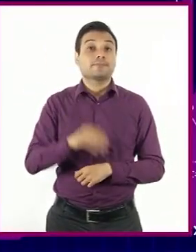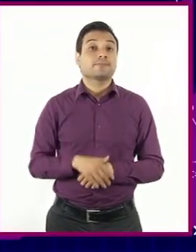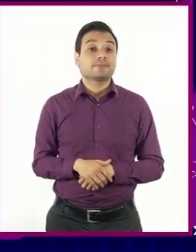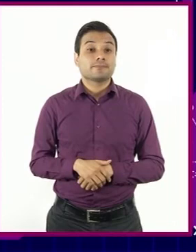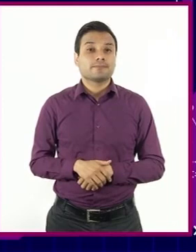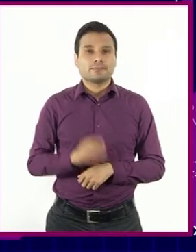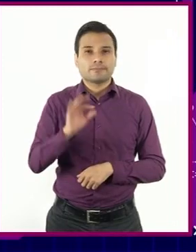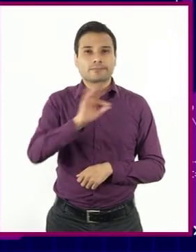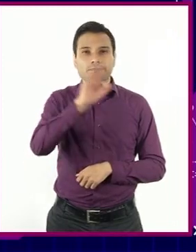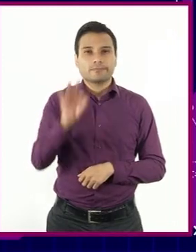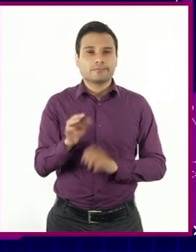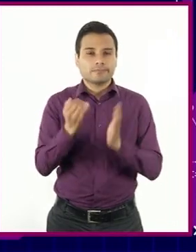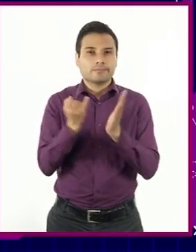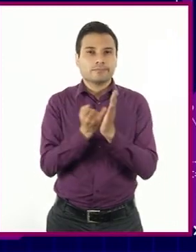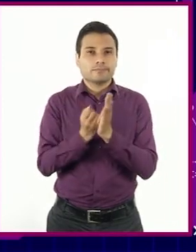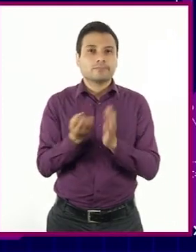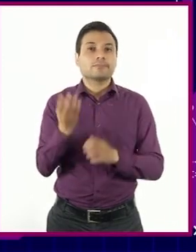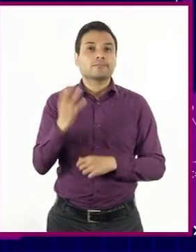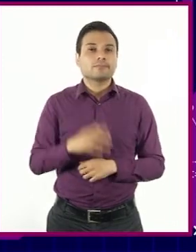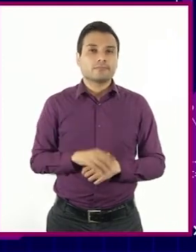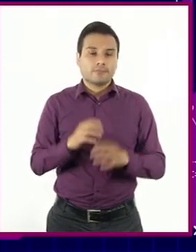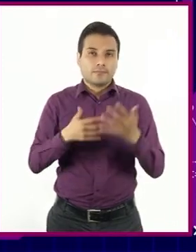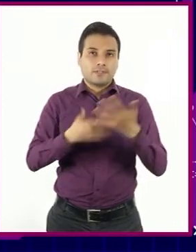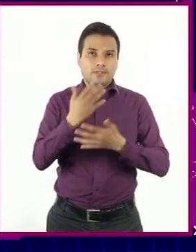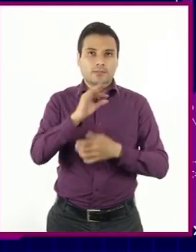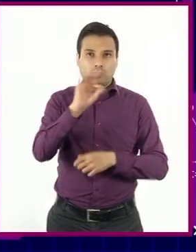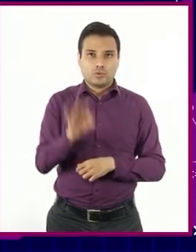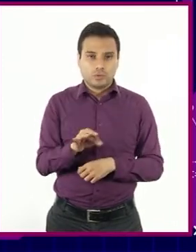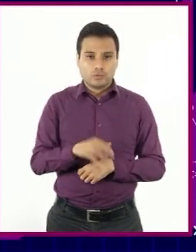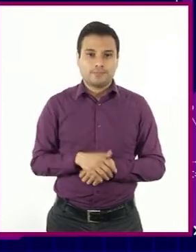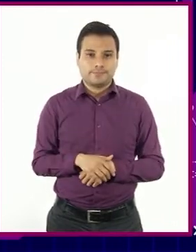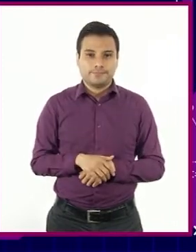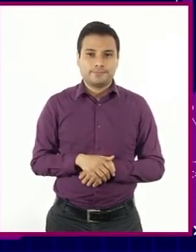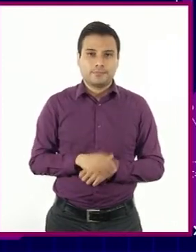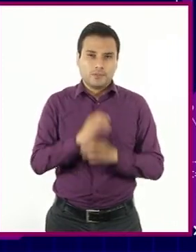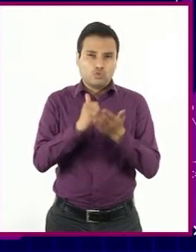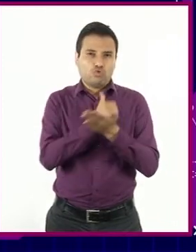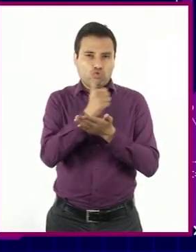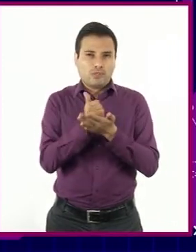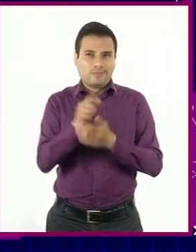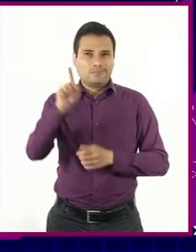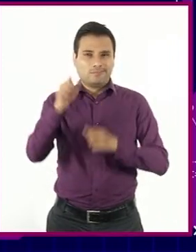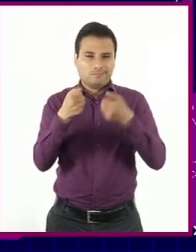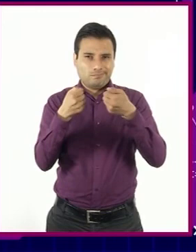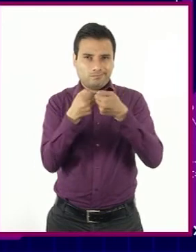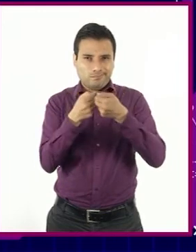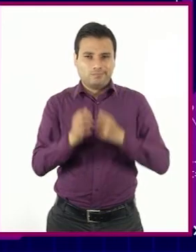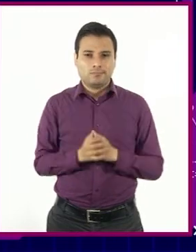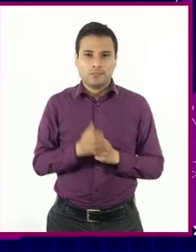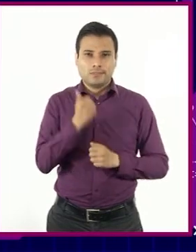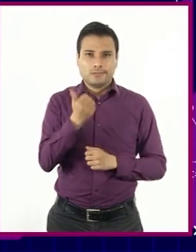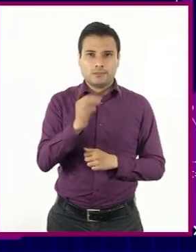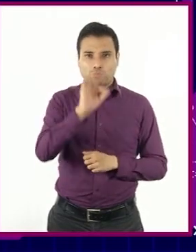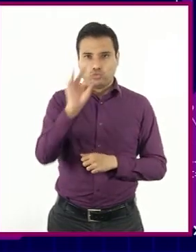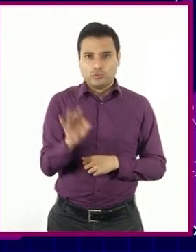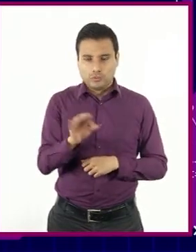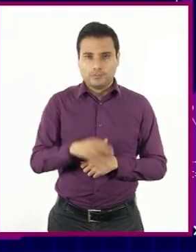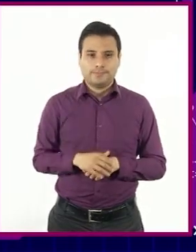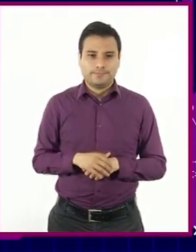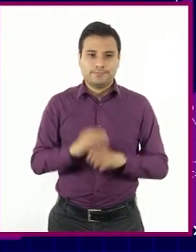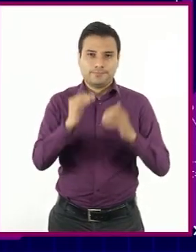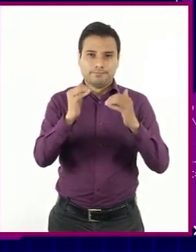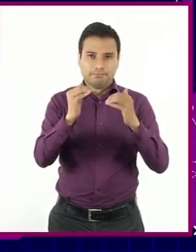tasa general del IVA era de 15%, en ciudades fronterizas de 6%.